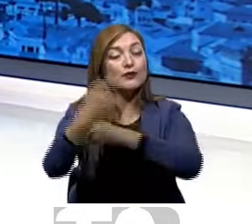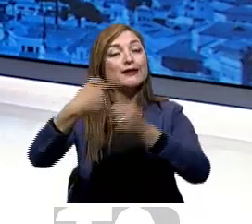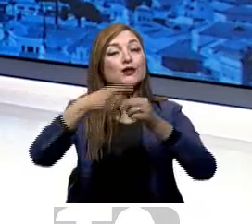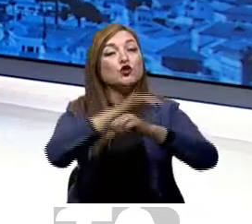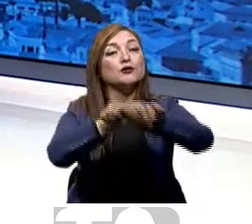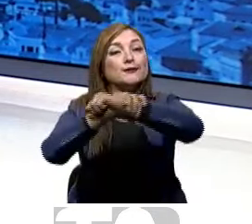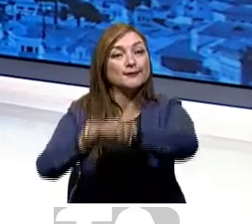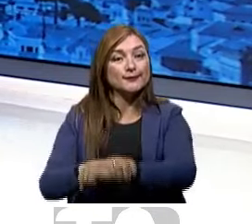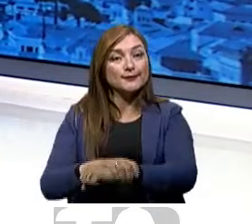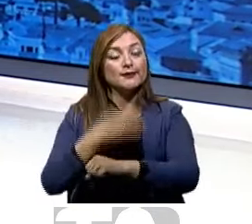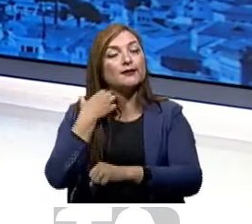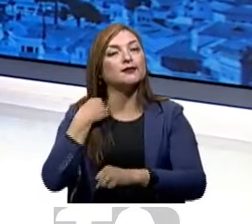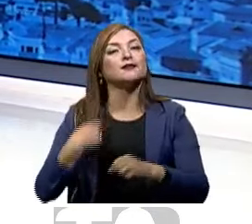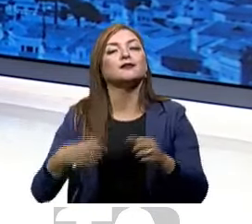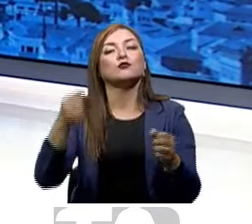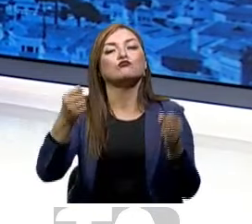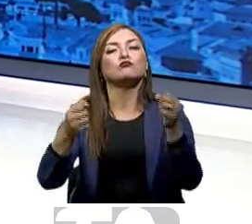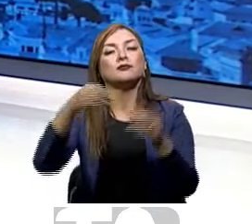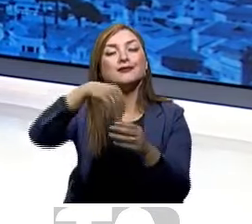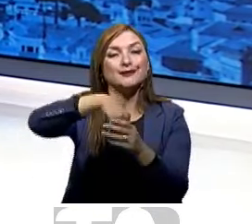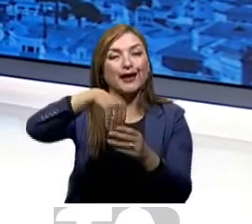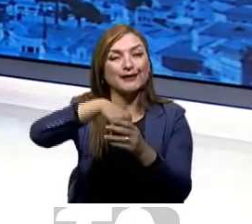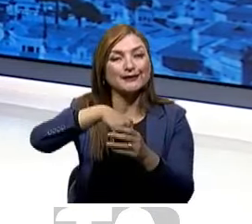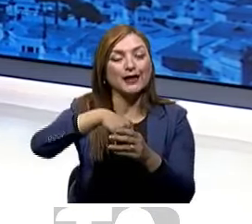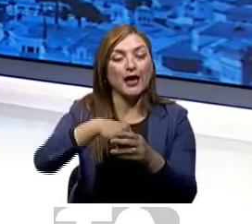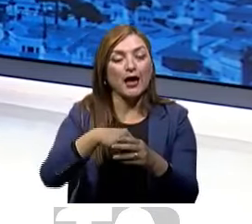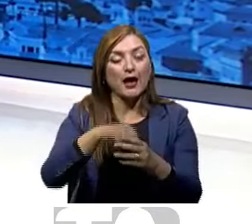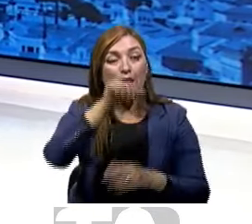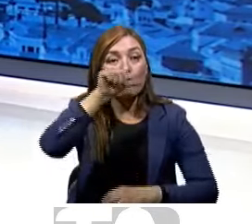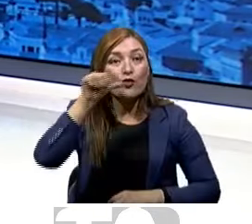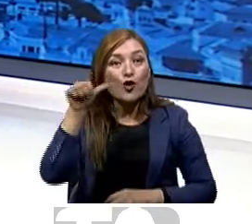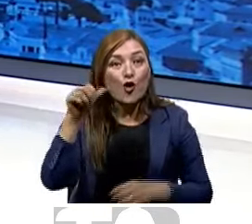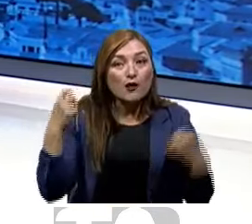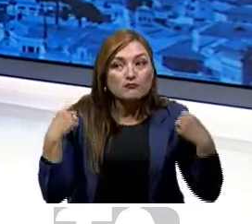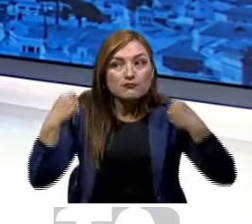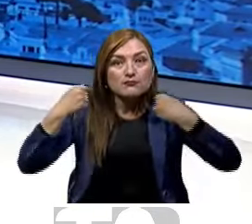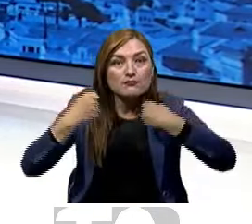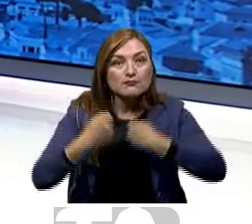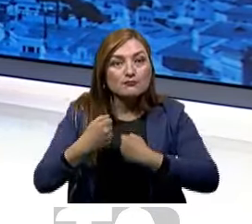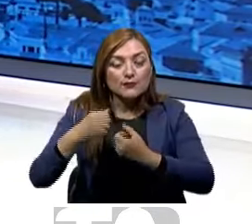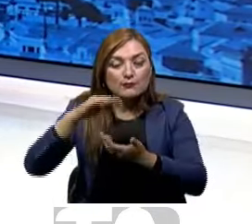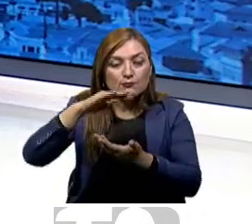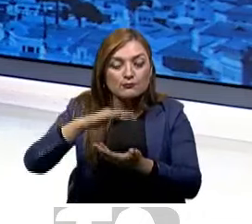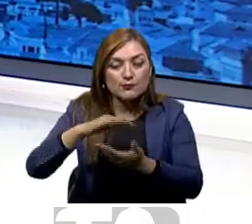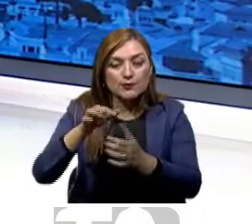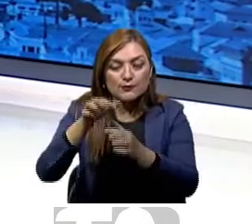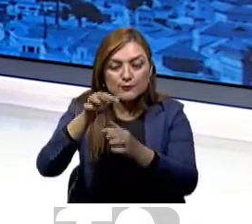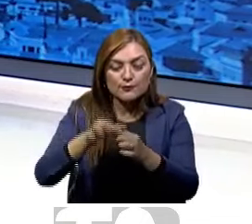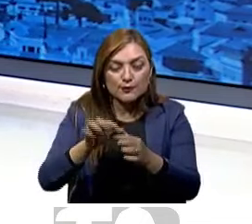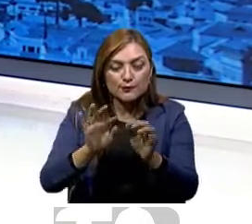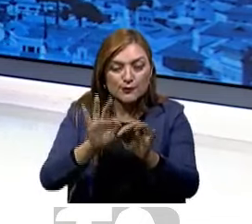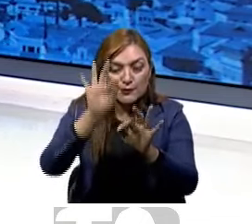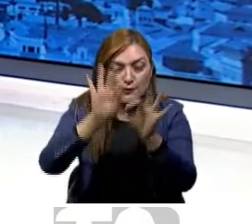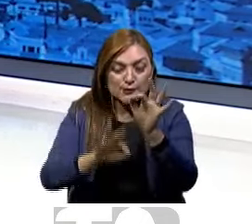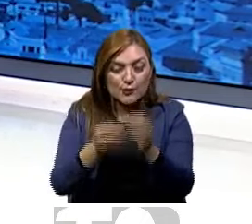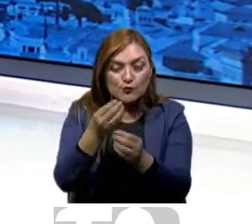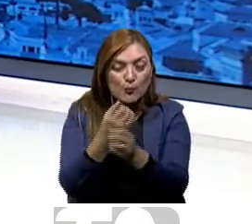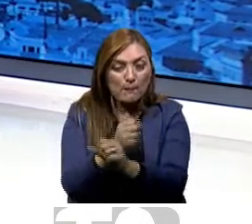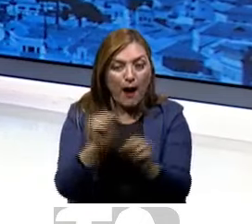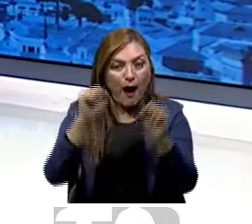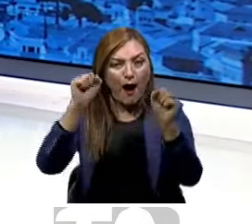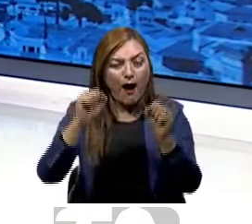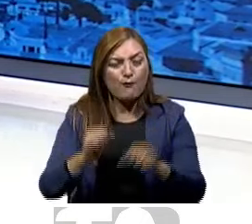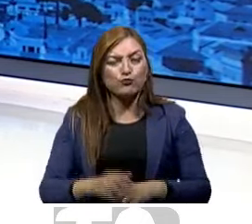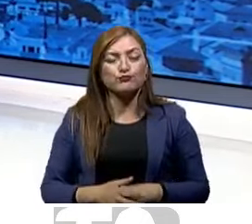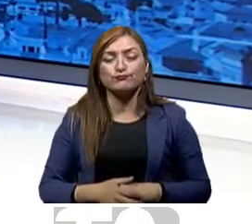por transportar droga y 15 tacos de dinamita en una mochila. Los explosivos estaban listos para ser detonados. Alberto Luna nos cuenta que